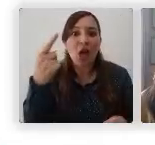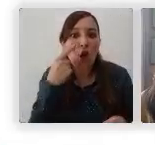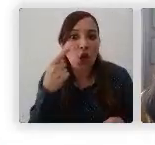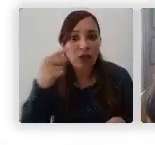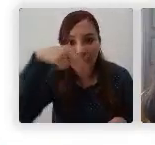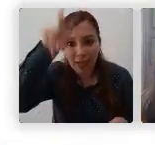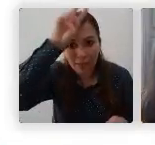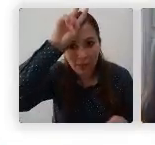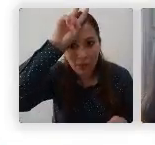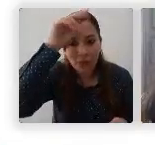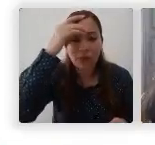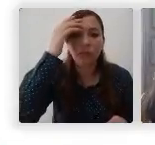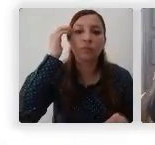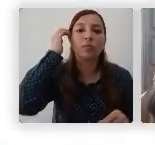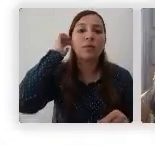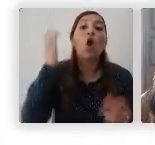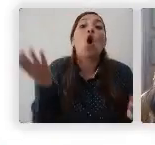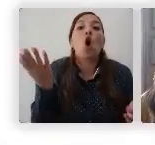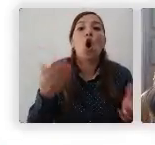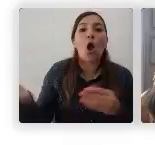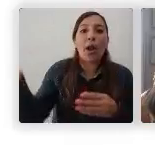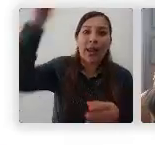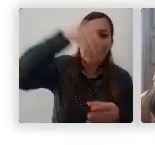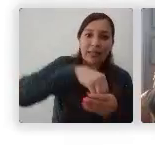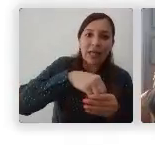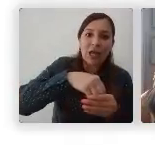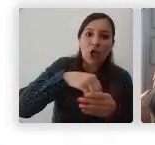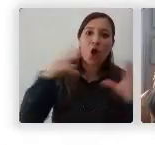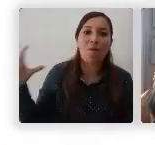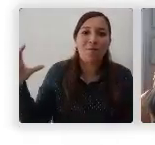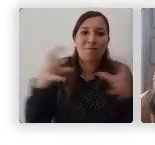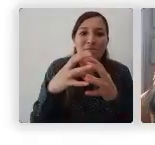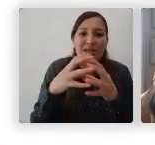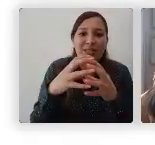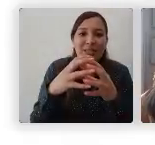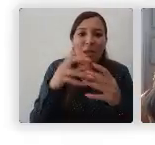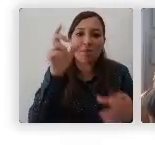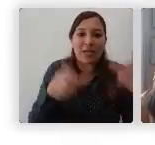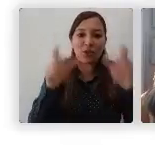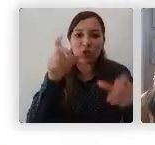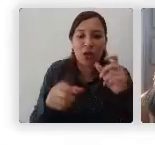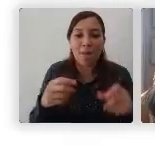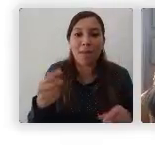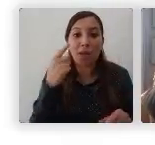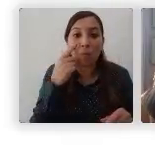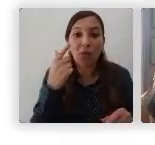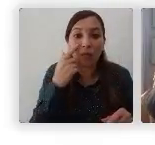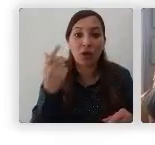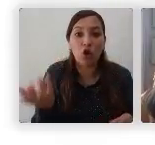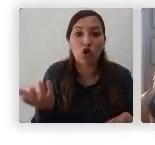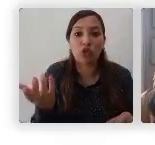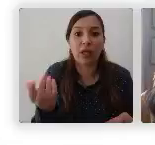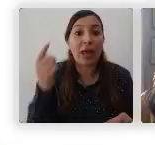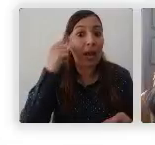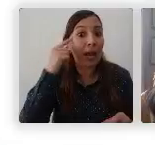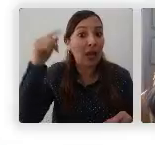o por qué no regresar con otro grupo de viajes a esta iniciativa a este emprendimiento recuerden